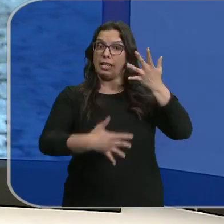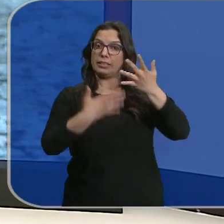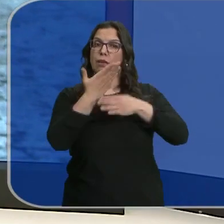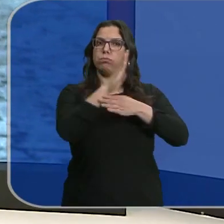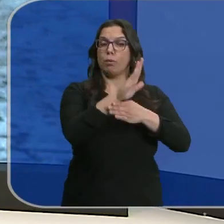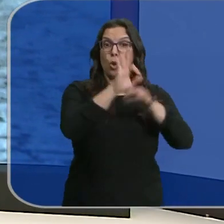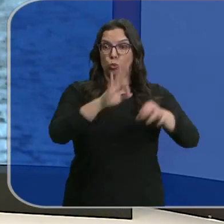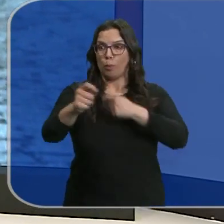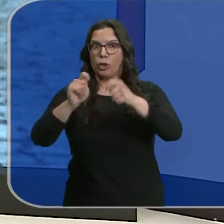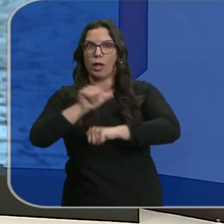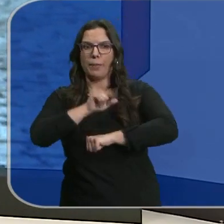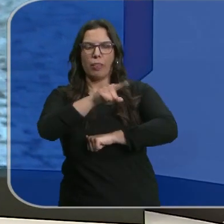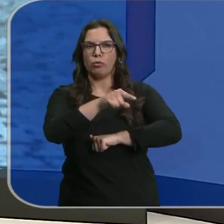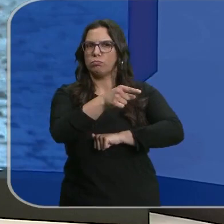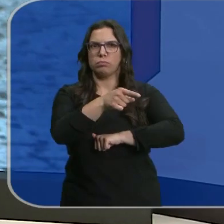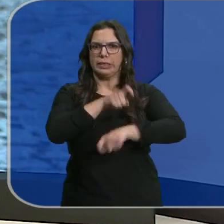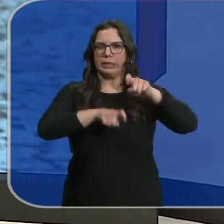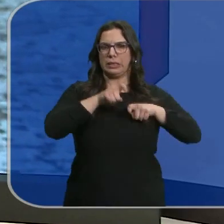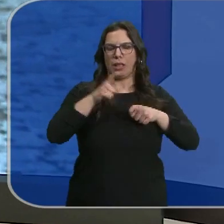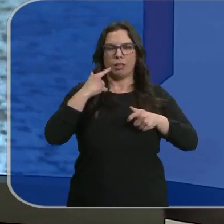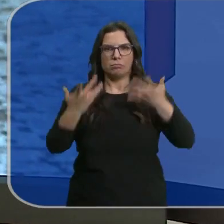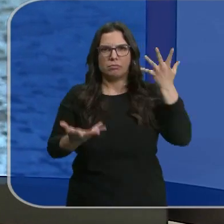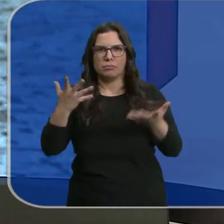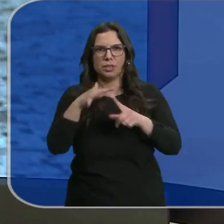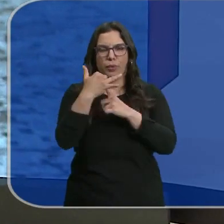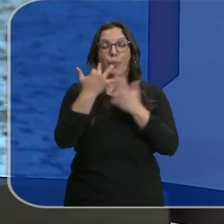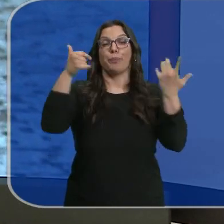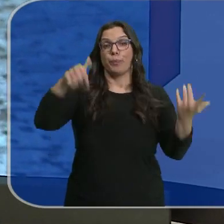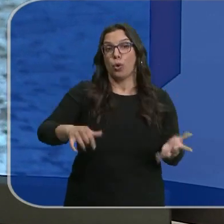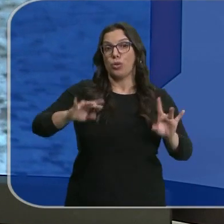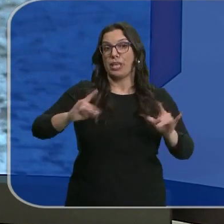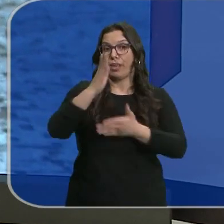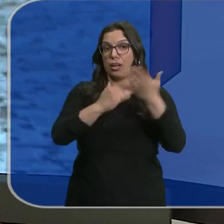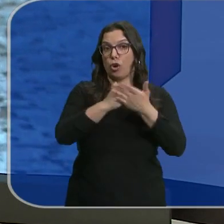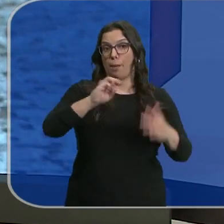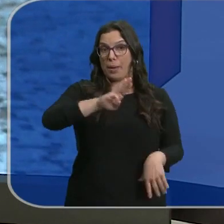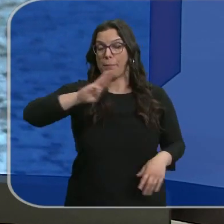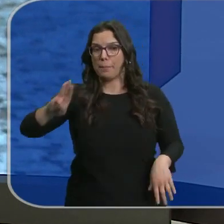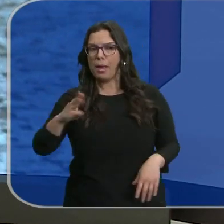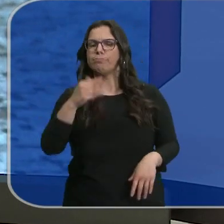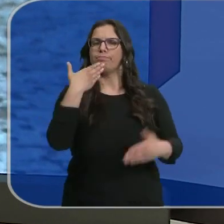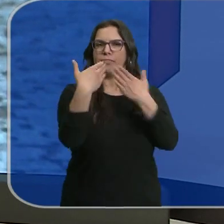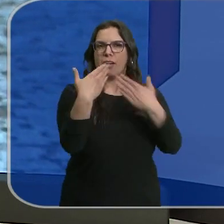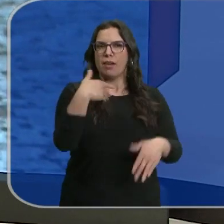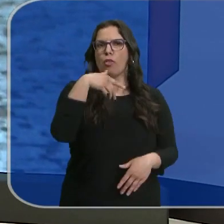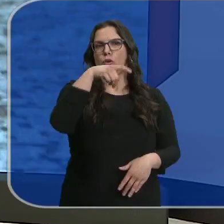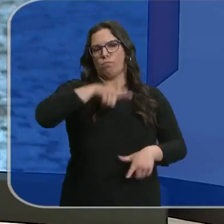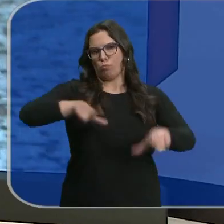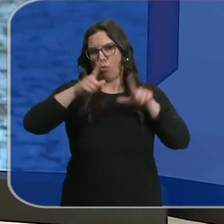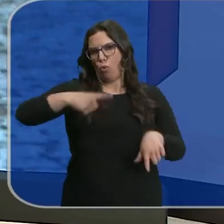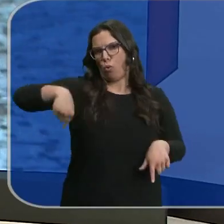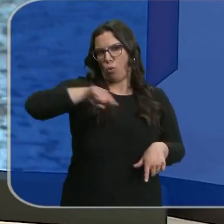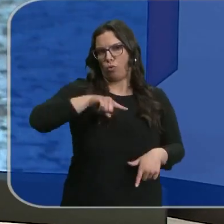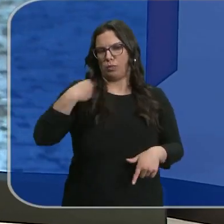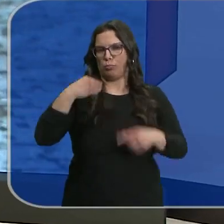estaban esperando para tomarle declaración. La situación generó incertidumbre. Hoy en la sede regional de los populares hemos podido hablar con las protagonistas